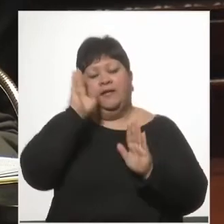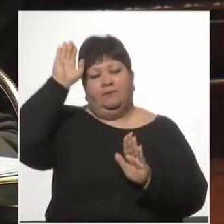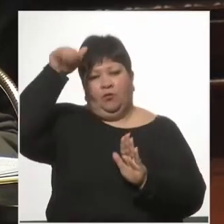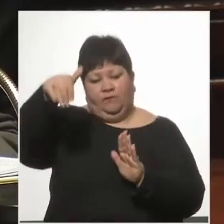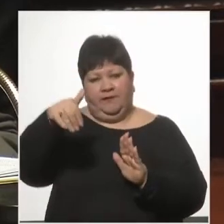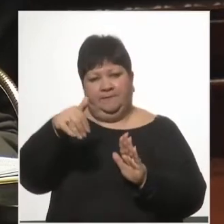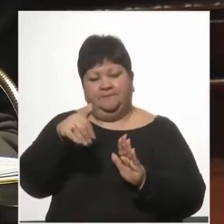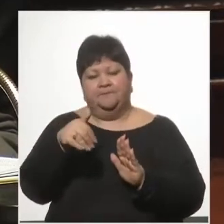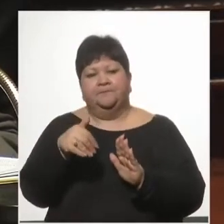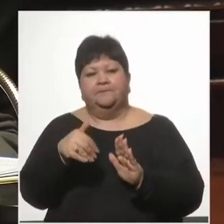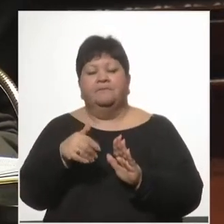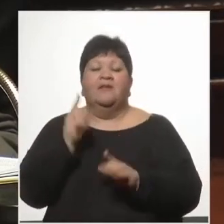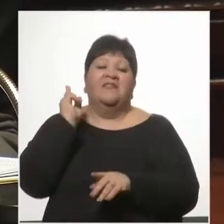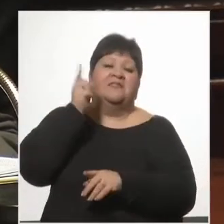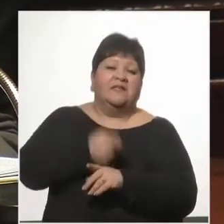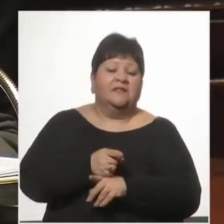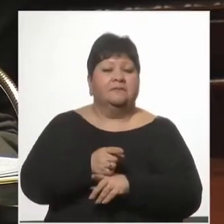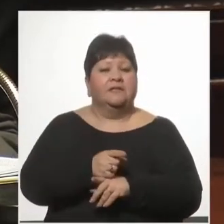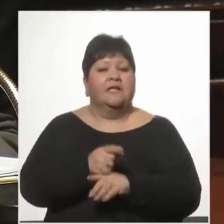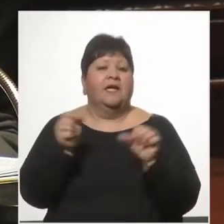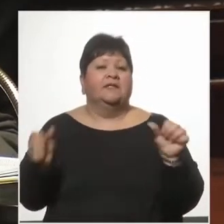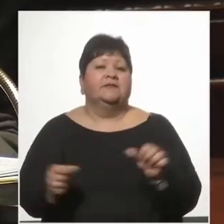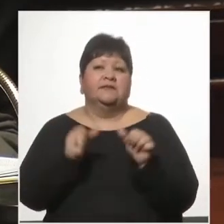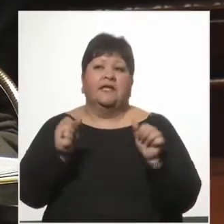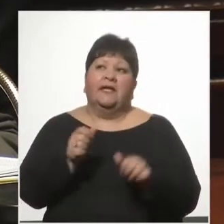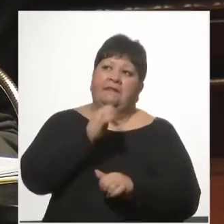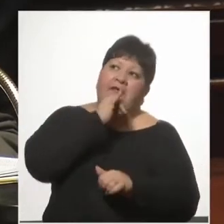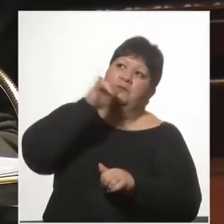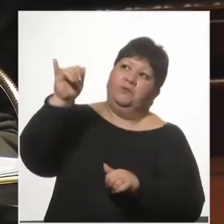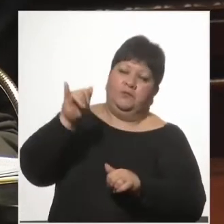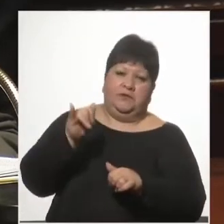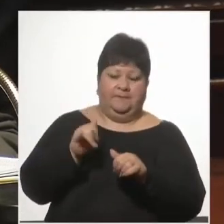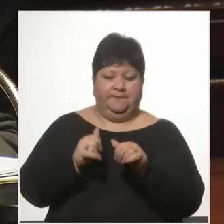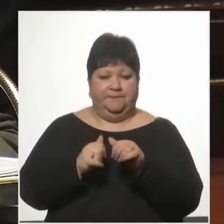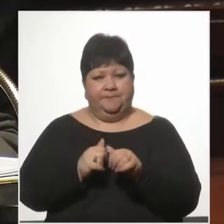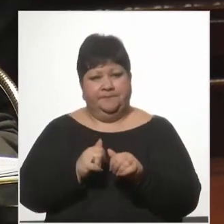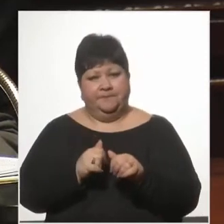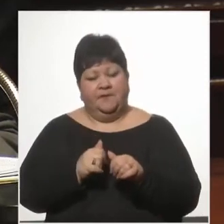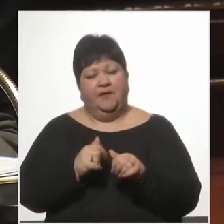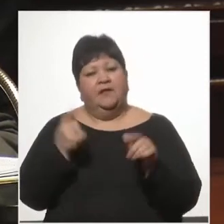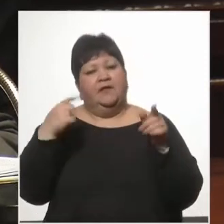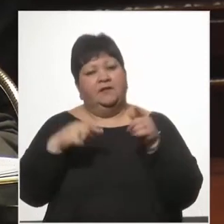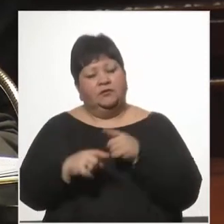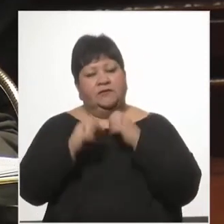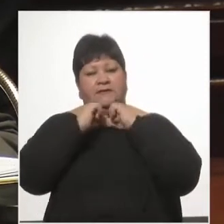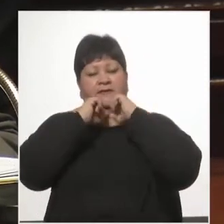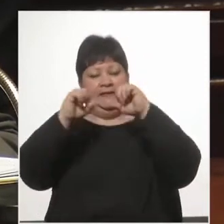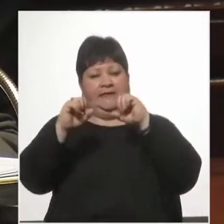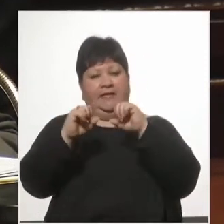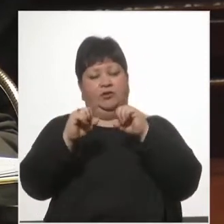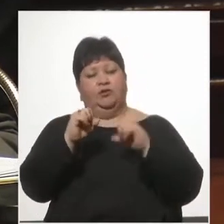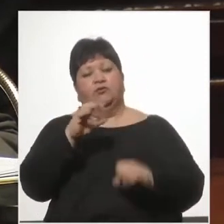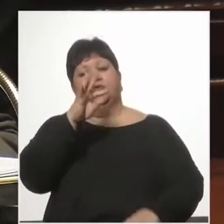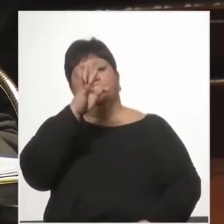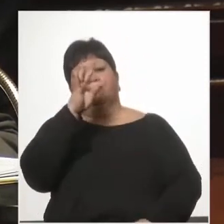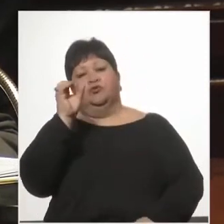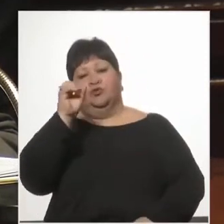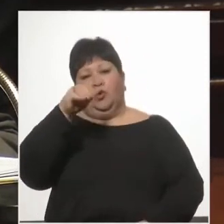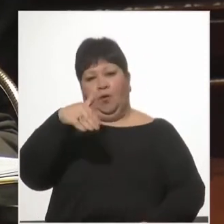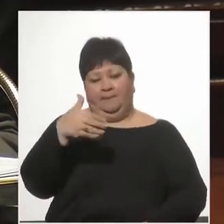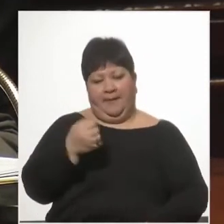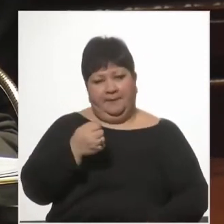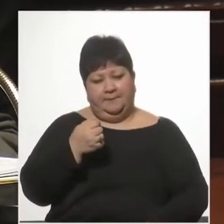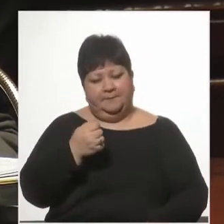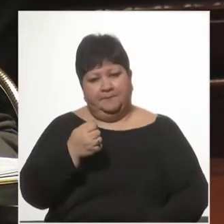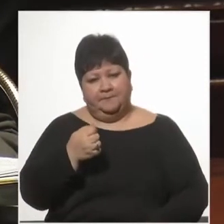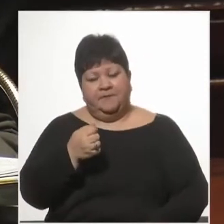quien debe determinar hacer o no la denuncia penal. Finalmente, el secretario de Presidencia, el doctor Miguel Toma, hizo la